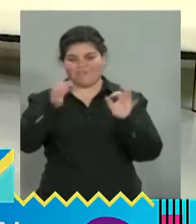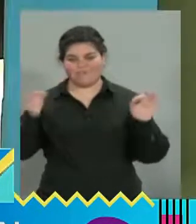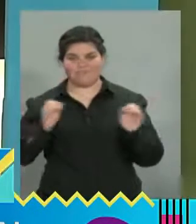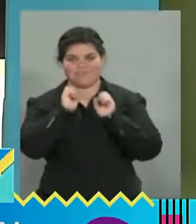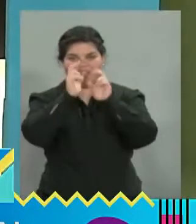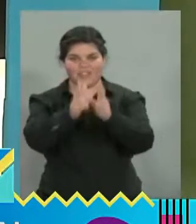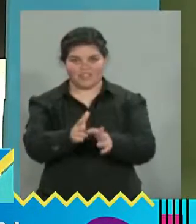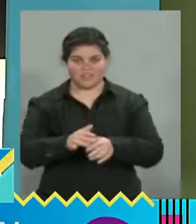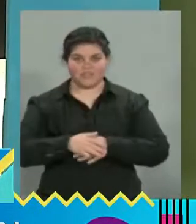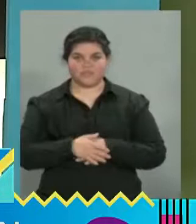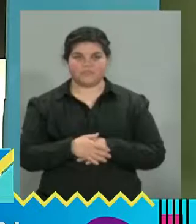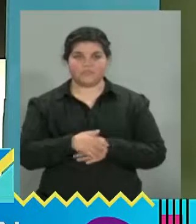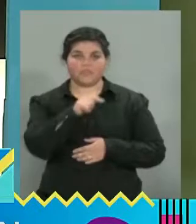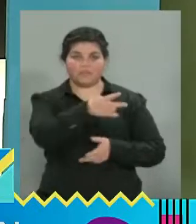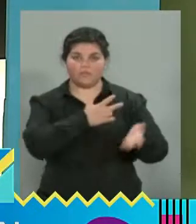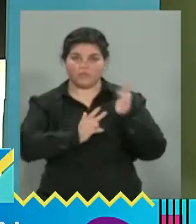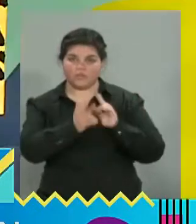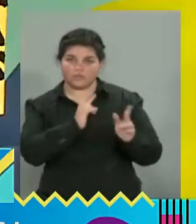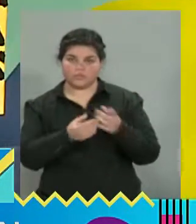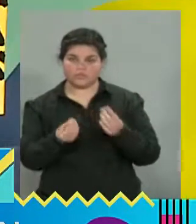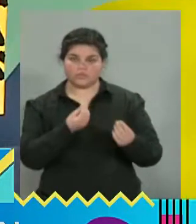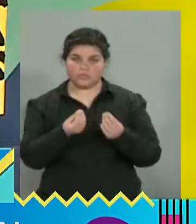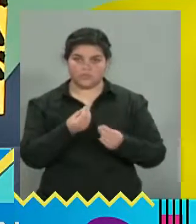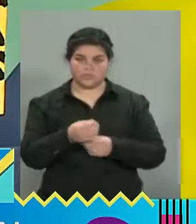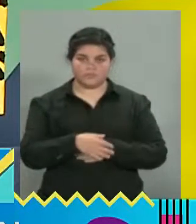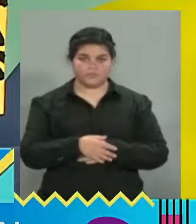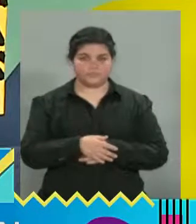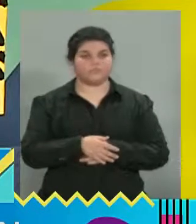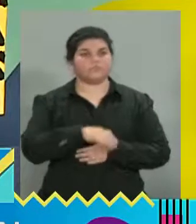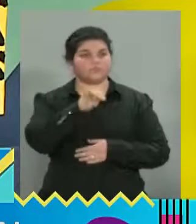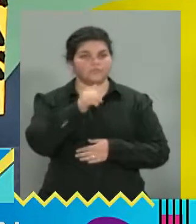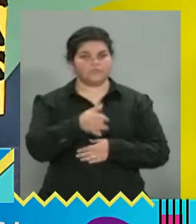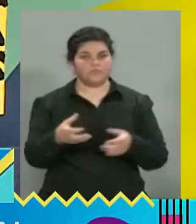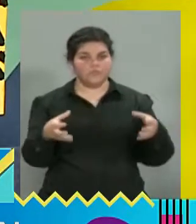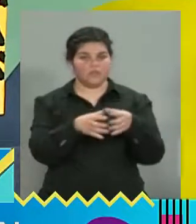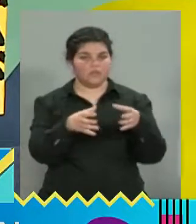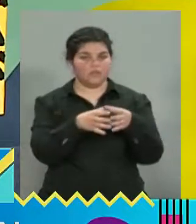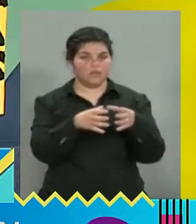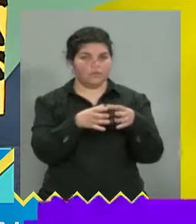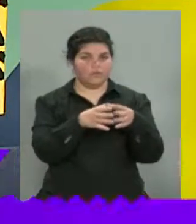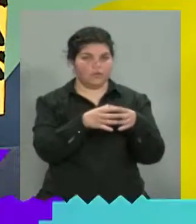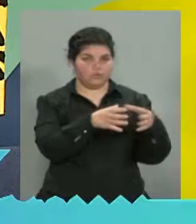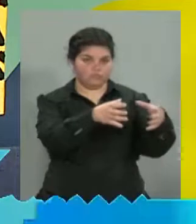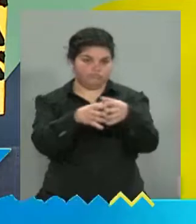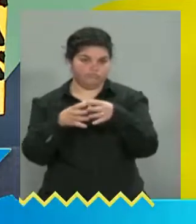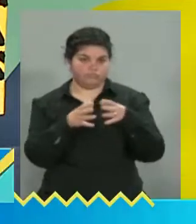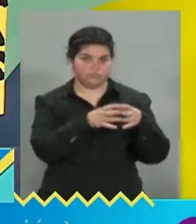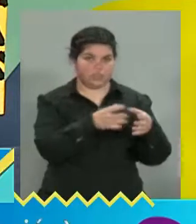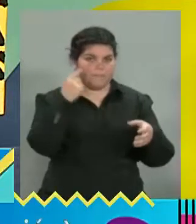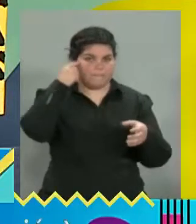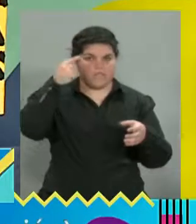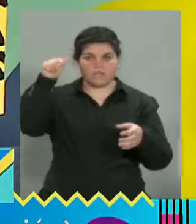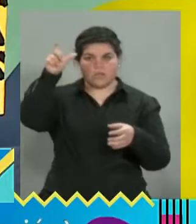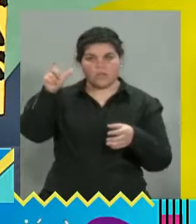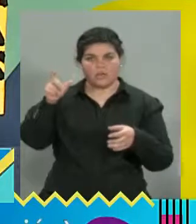¿no? Diego, vos nos querías decir con respecto a las políticas de promoción. Sí, que las organizaciones estamos pensando que es muy importante cuando el Estado empieza